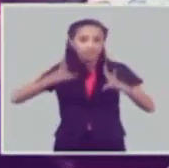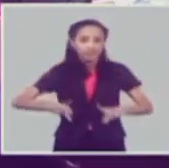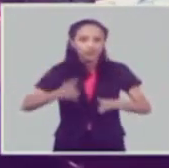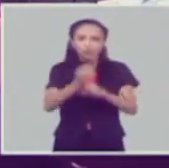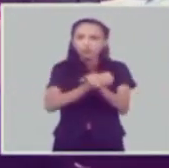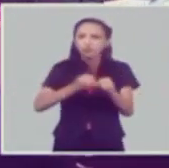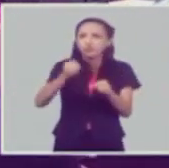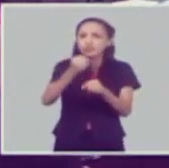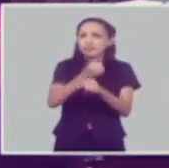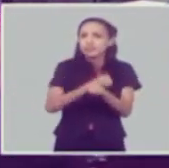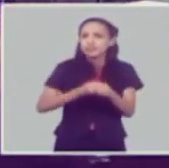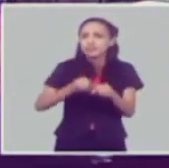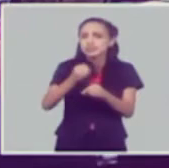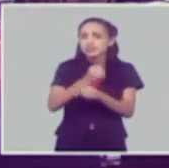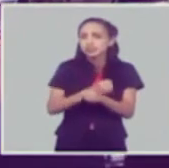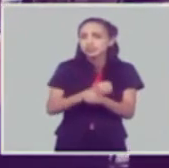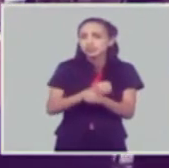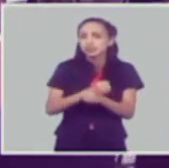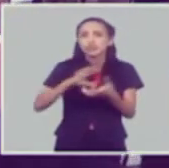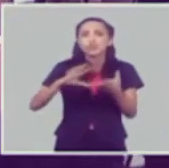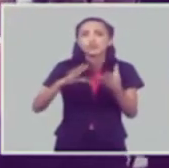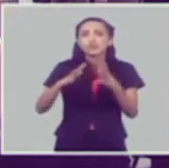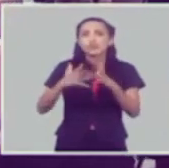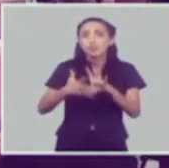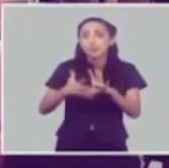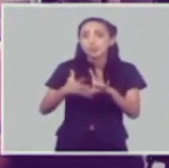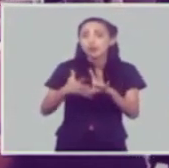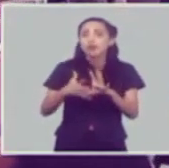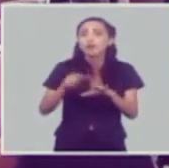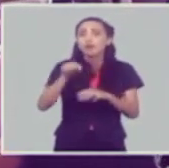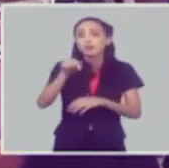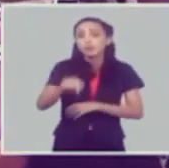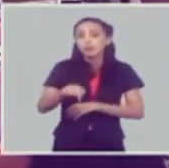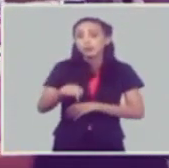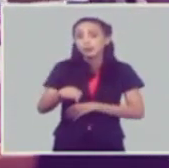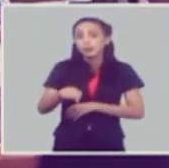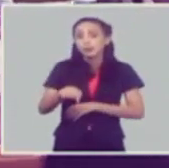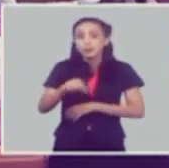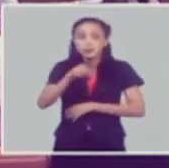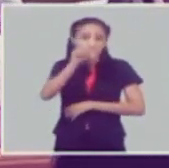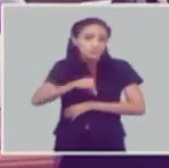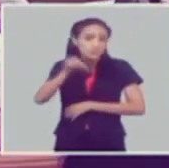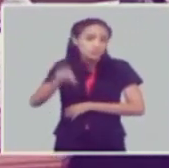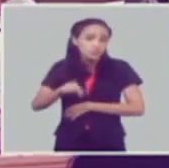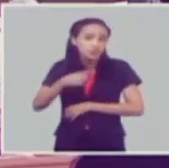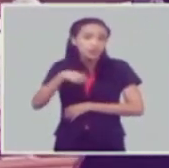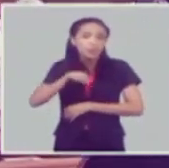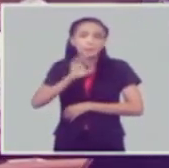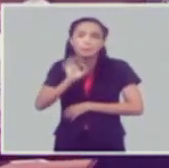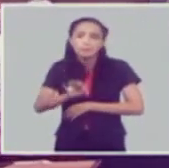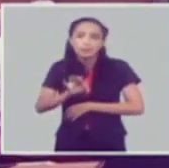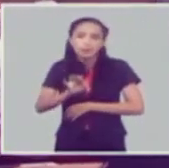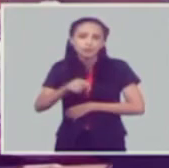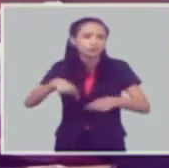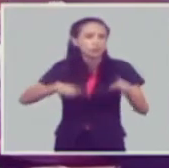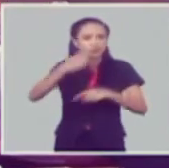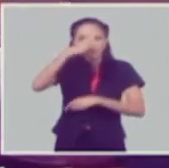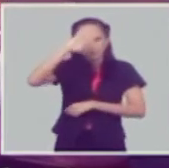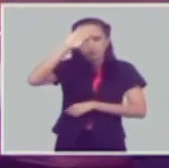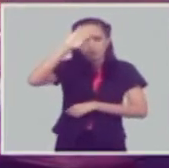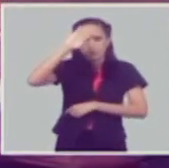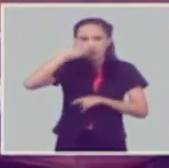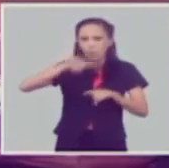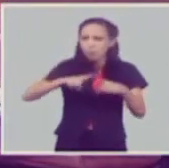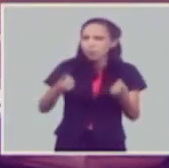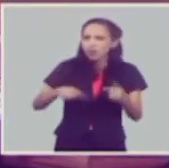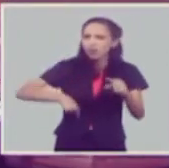uso de medios y fórmulas que resultan efectivas para públicos sensibles y cultos, nos preguntamos, ¿por qué han atacado